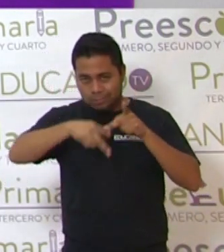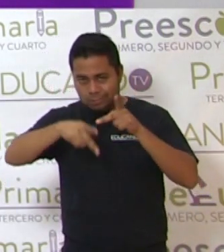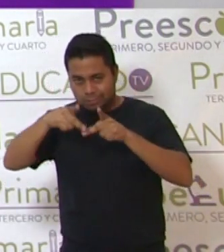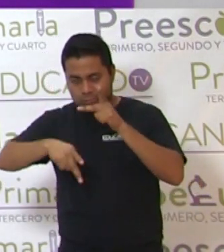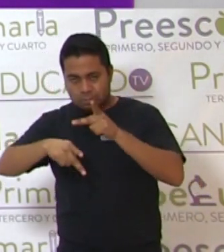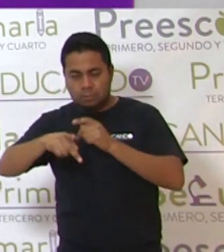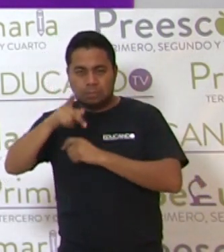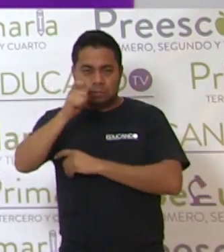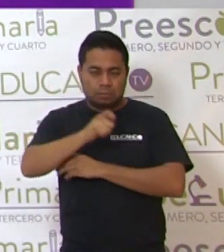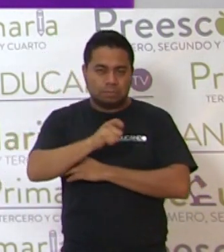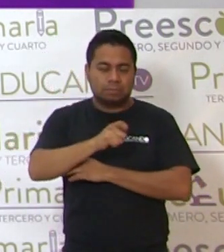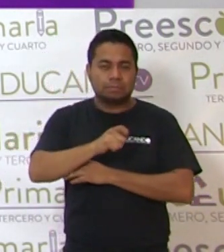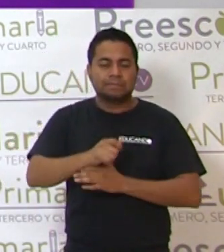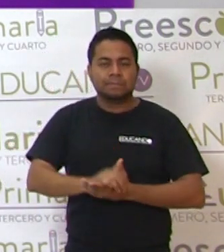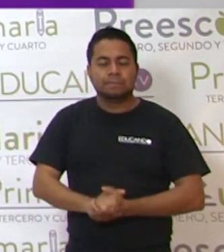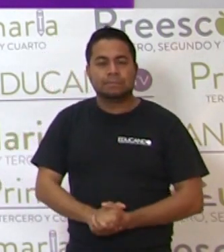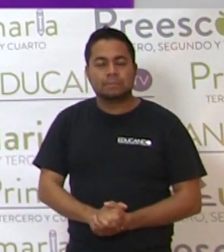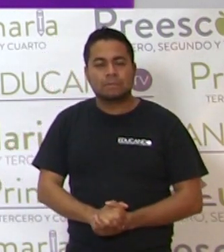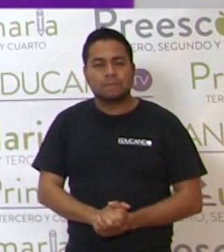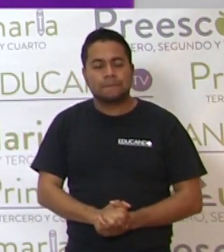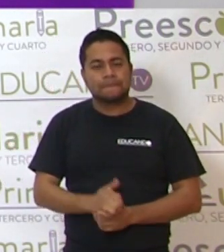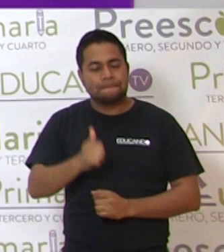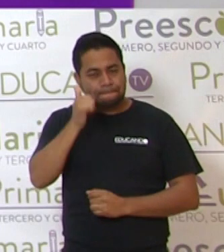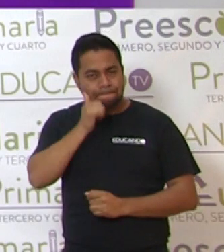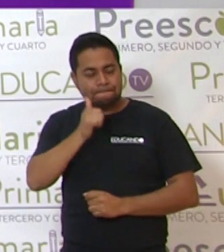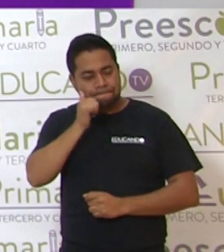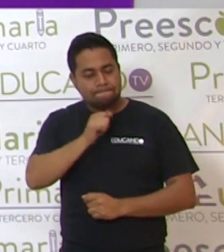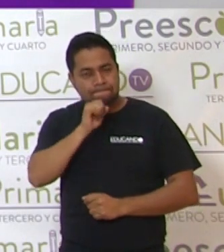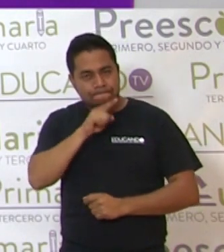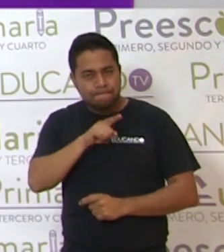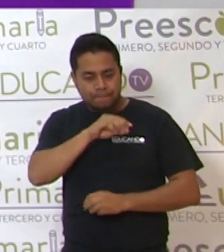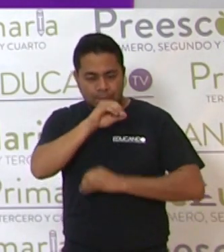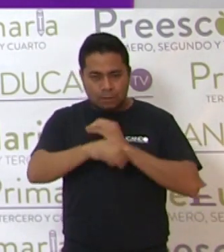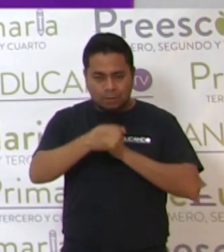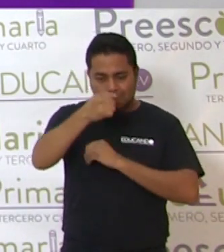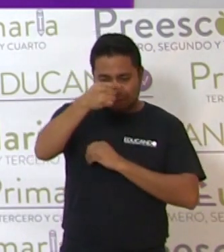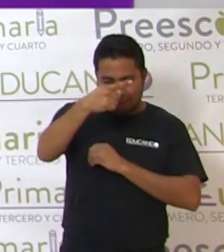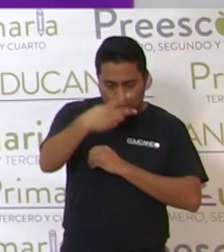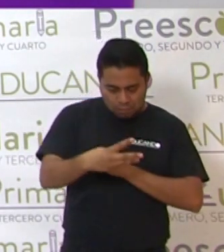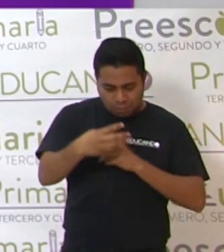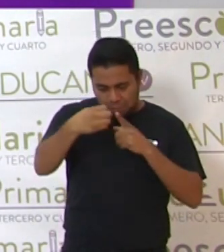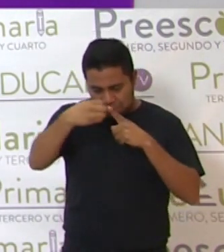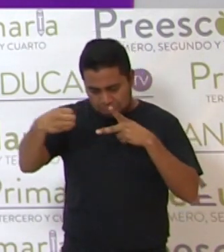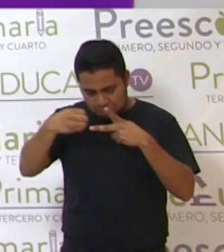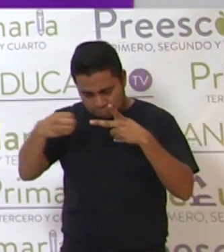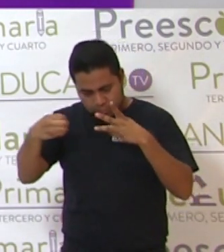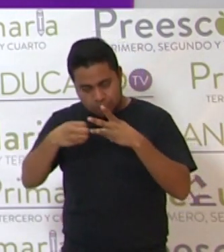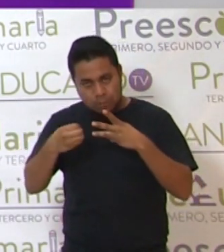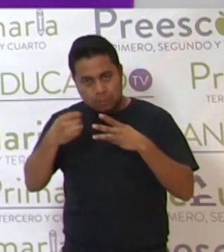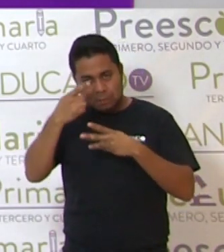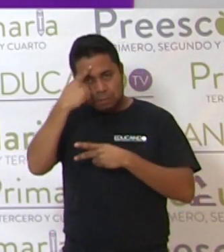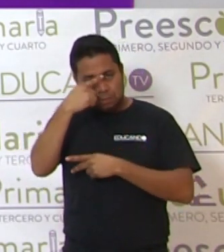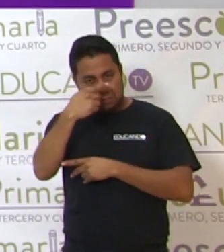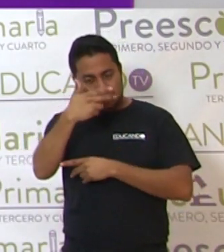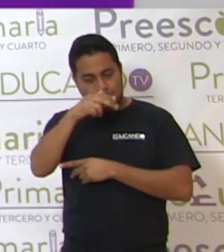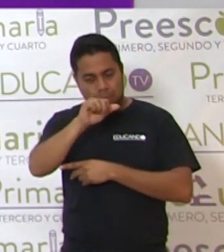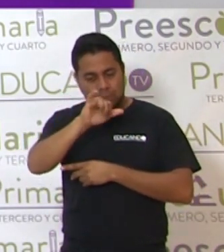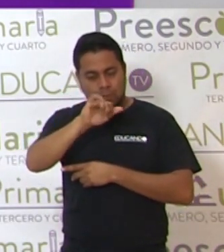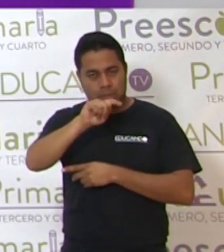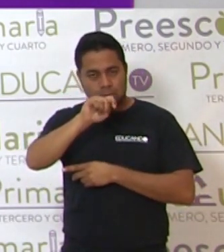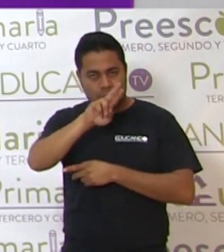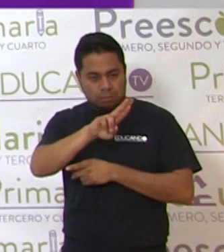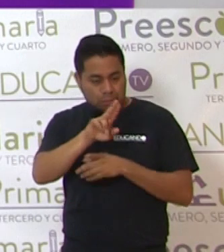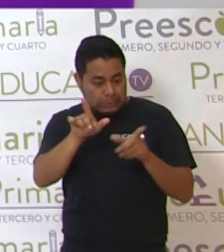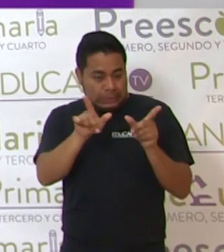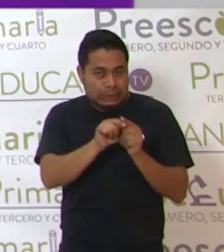lo regular, sílabas, y por lo regular se manejan 3 líneas para hablar sobre un haiku. Así